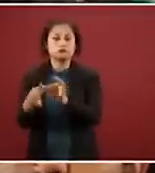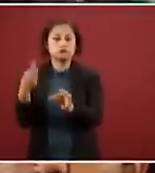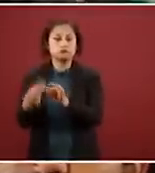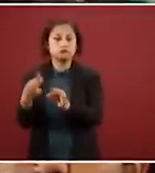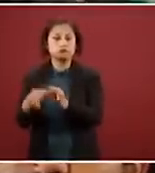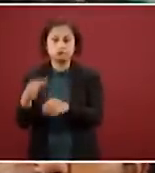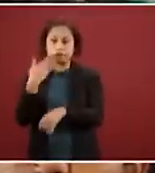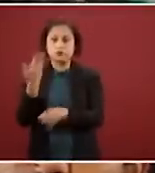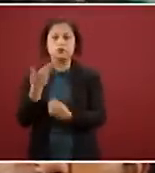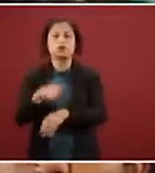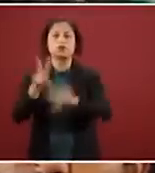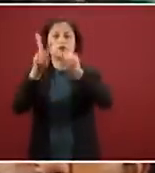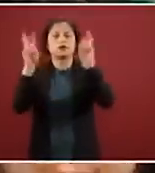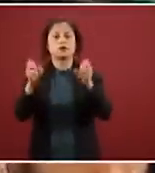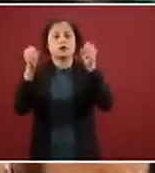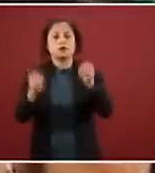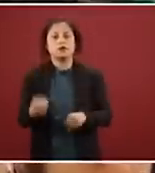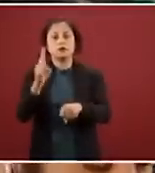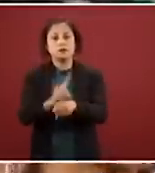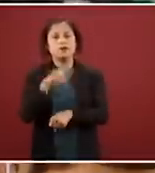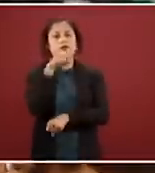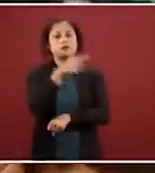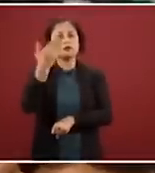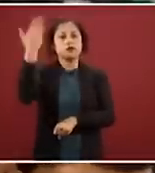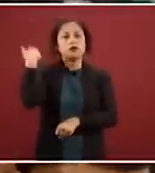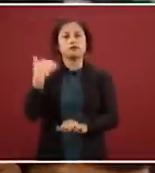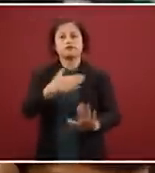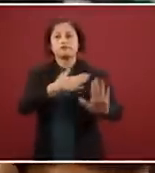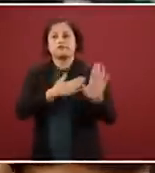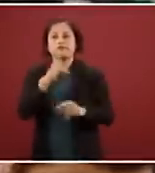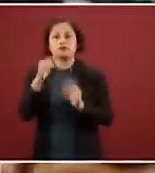de seguridad, que pueda cumplir esta promesa que quedó pendiente en